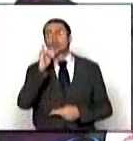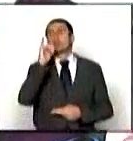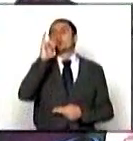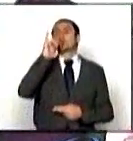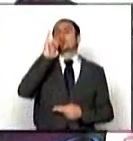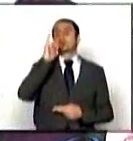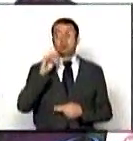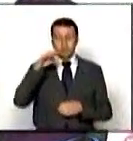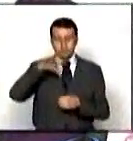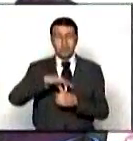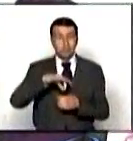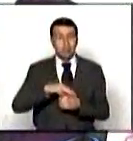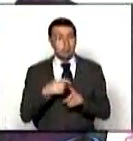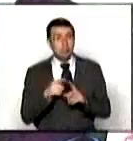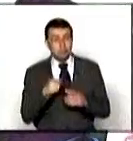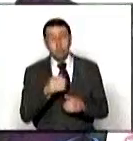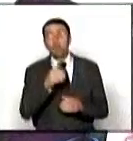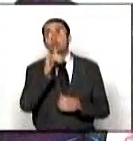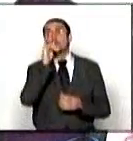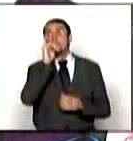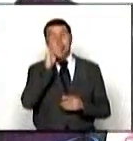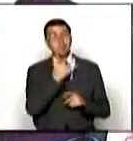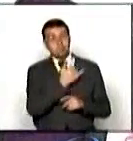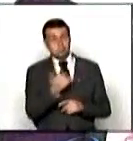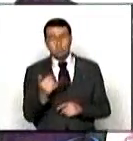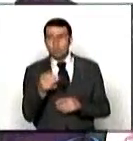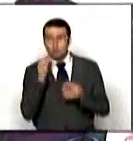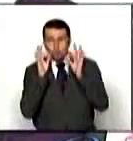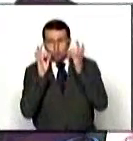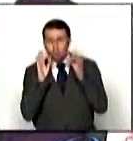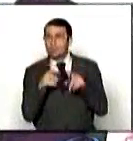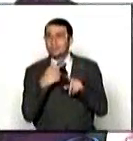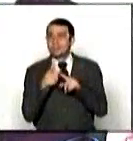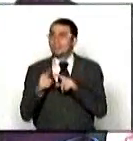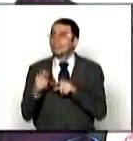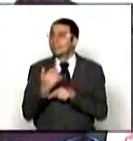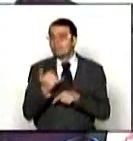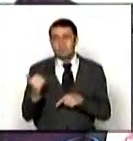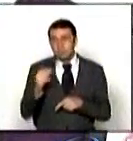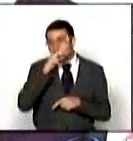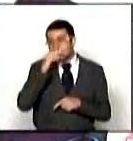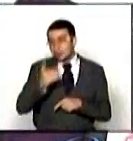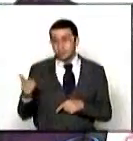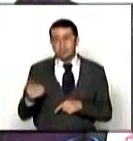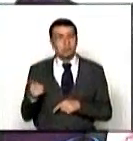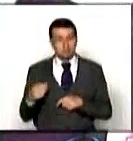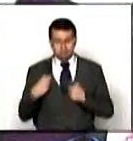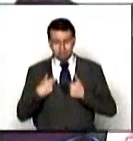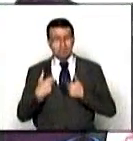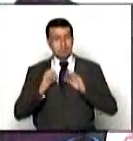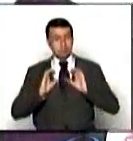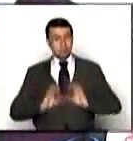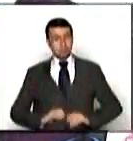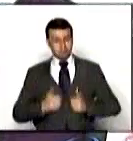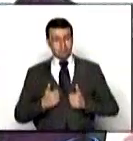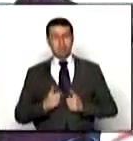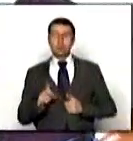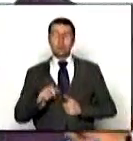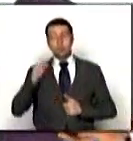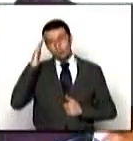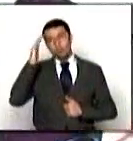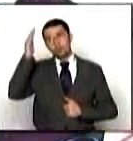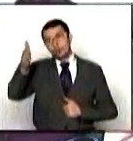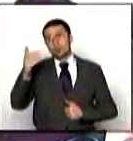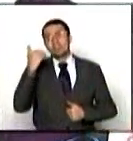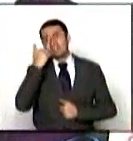botella. Todos los dulces y todos esos bizcochos que le damos a los niños, no estamos haciendo nada más que cultivando una enfermedad a futuro y bajando